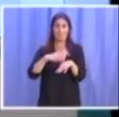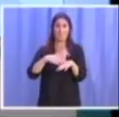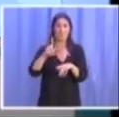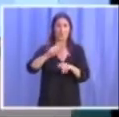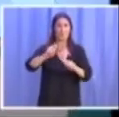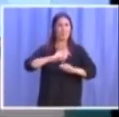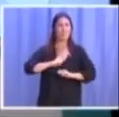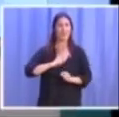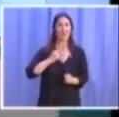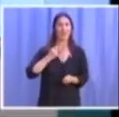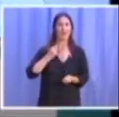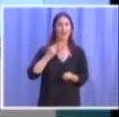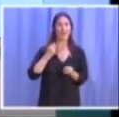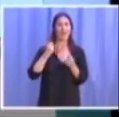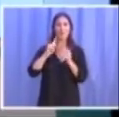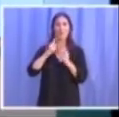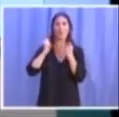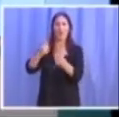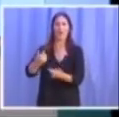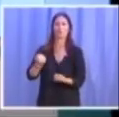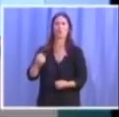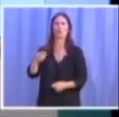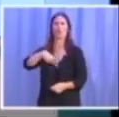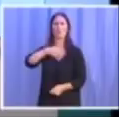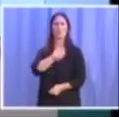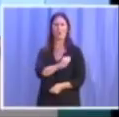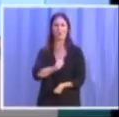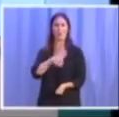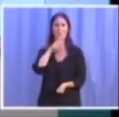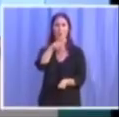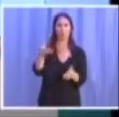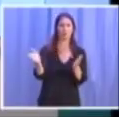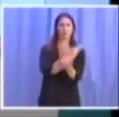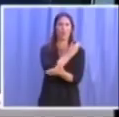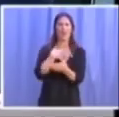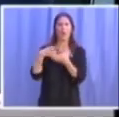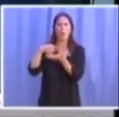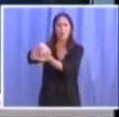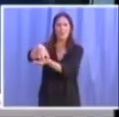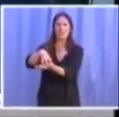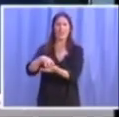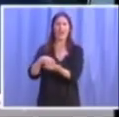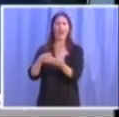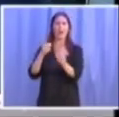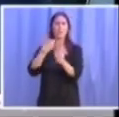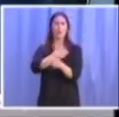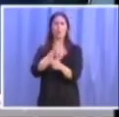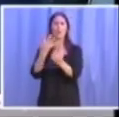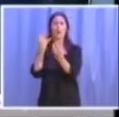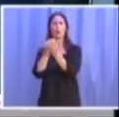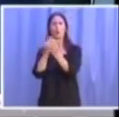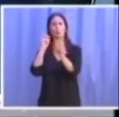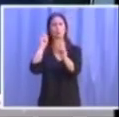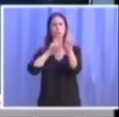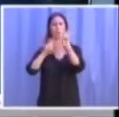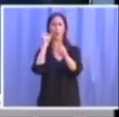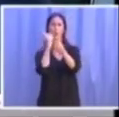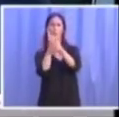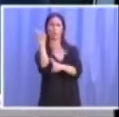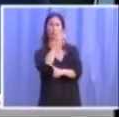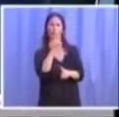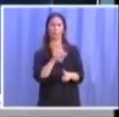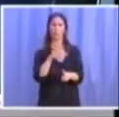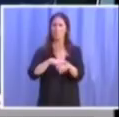usted autoridad a la policía local. Eso no es cierto. Porque ha quitado usted la unidad de antigrafitis que teníamos en la policía local. Porque no hace usted un control